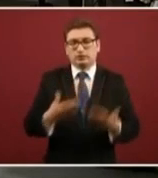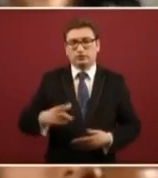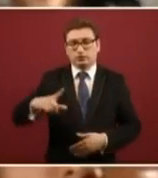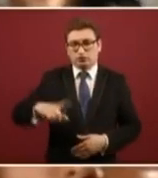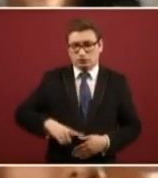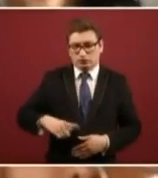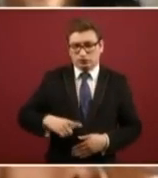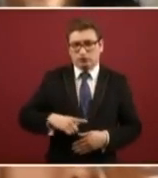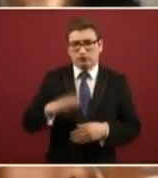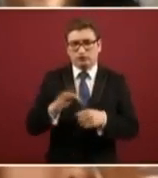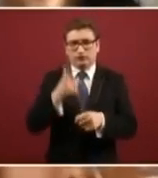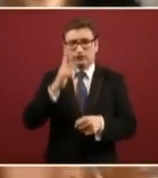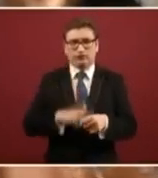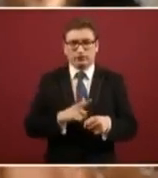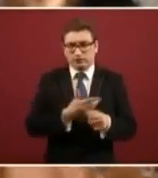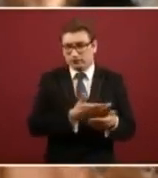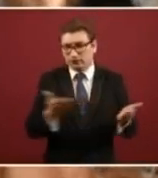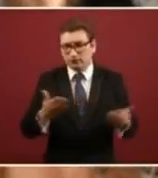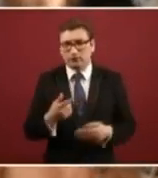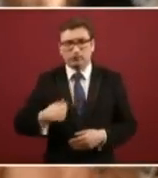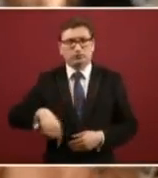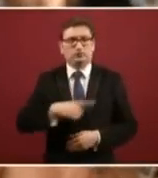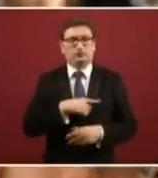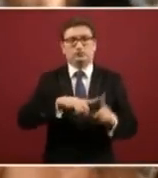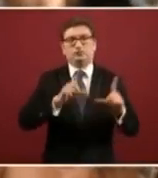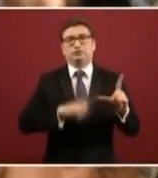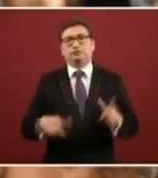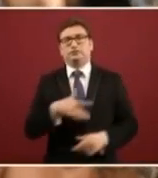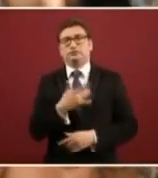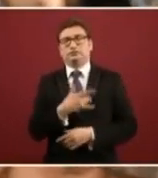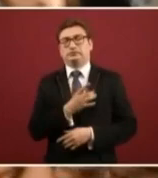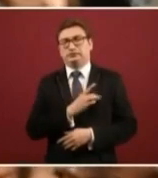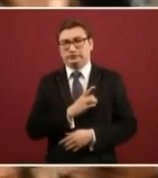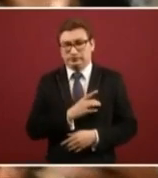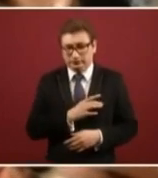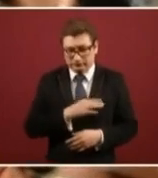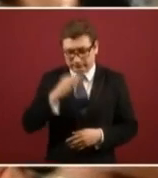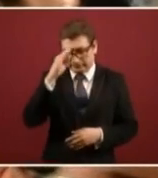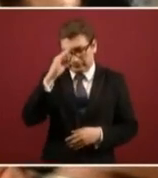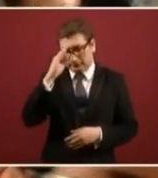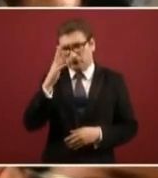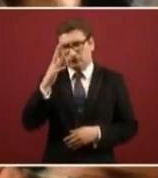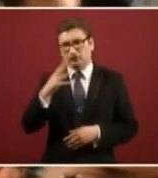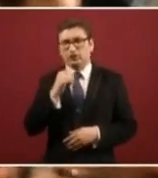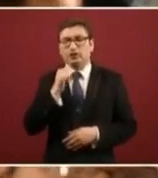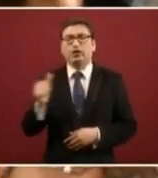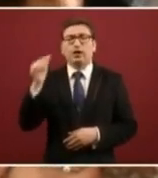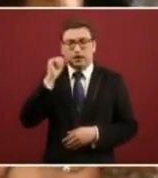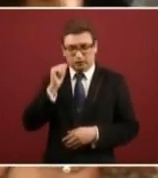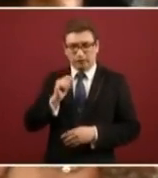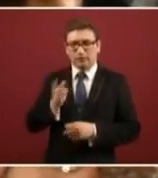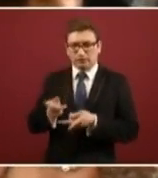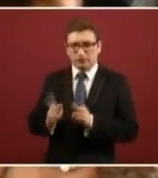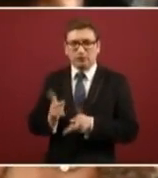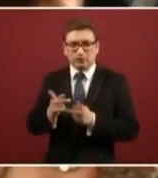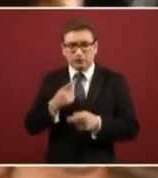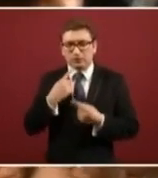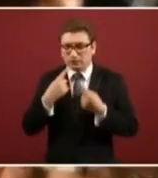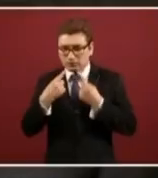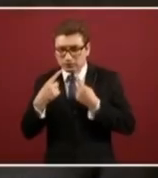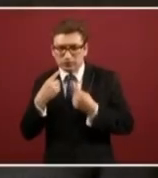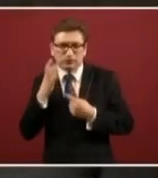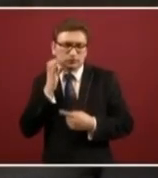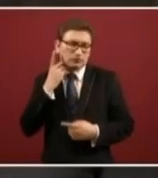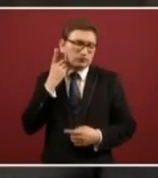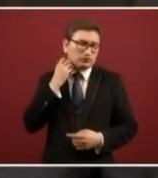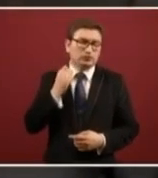obviamente pues es un temor nacional, es un temor que ha escalado, sobre todo ayer provocó un debate en el Congreso. ¿Cuál es su opinión,